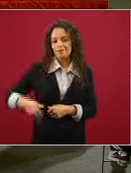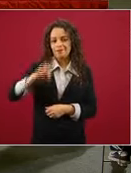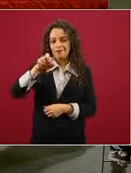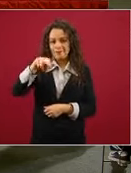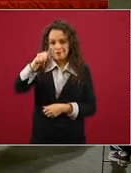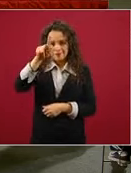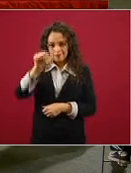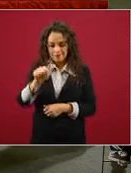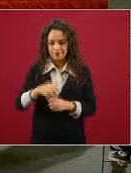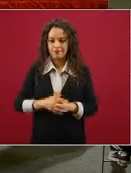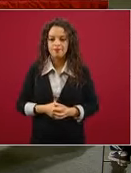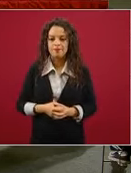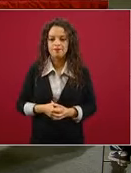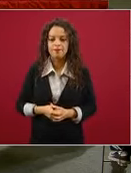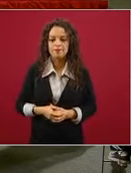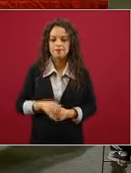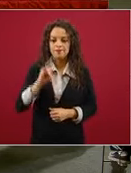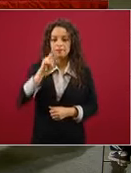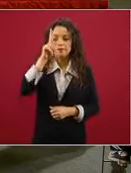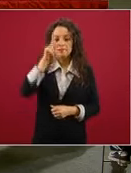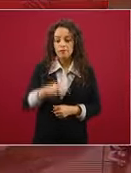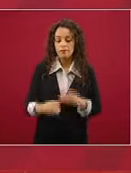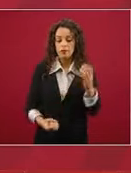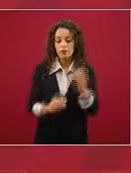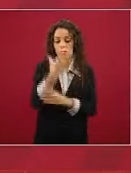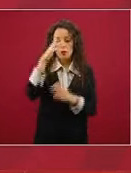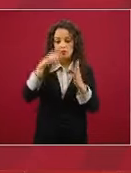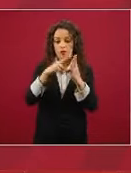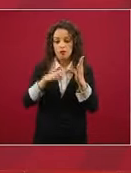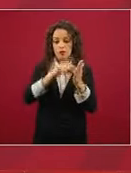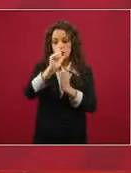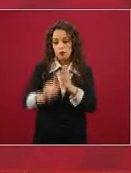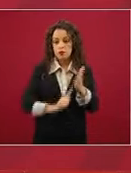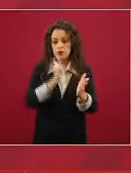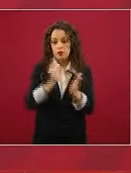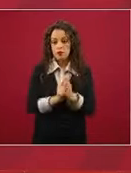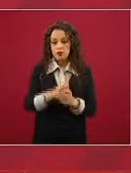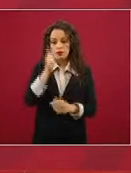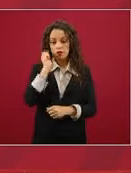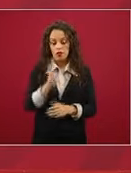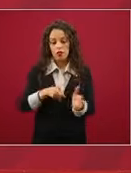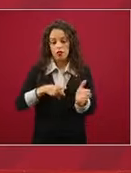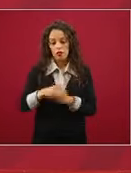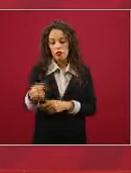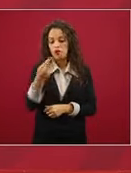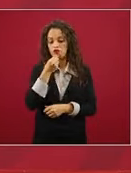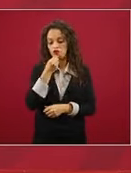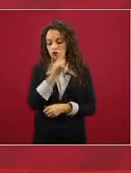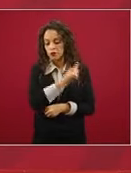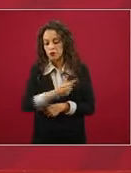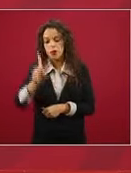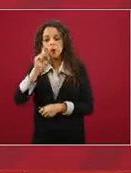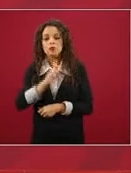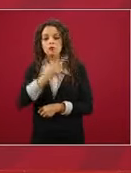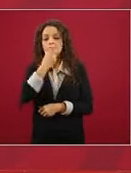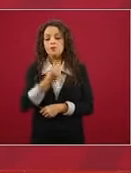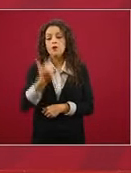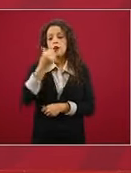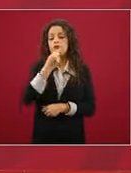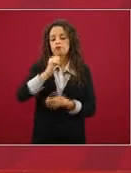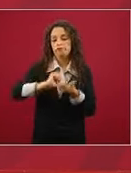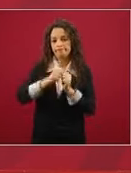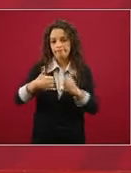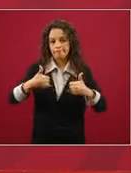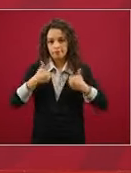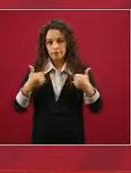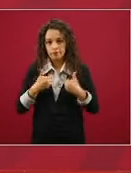Efectivamente, la iniciativa de reforma a la ley de los derechos de niñas y niños y adolescentes que presentó